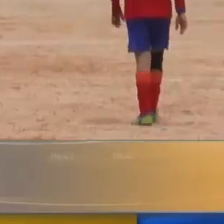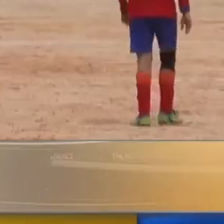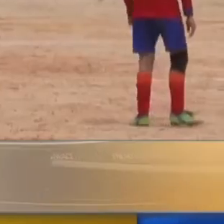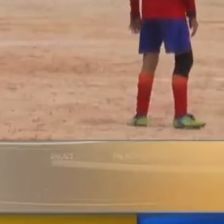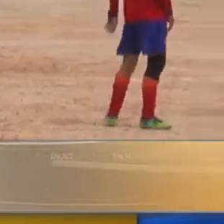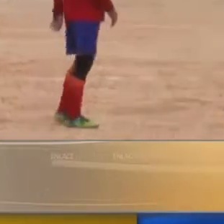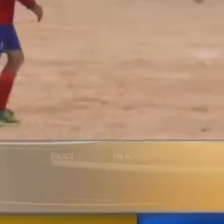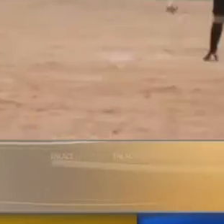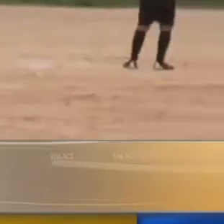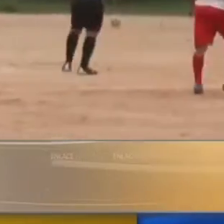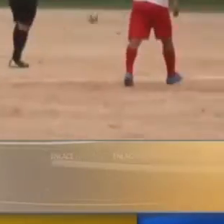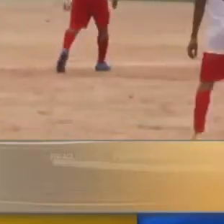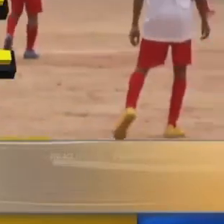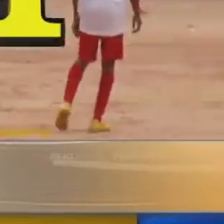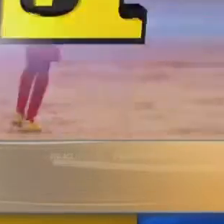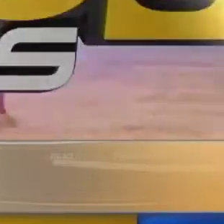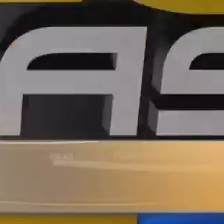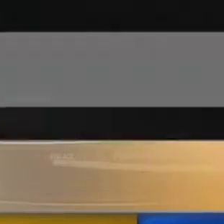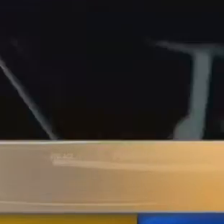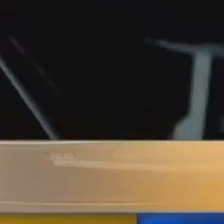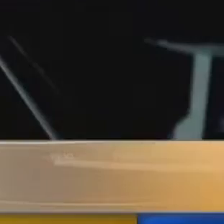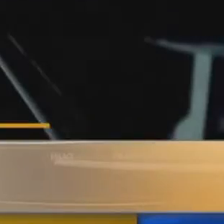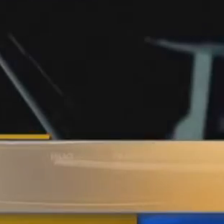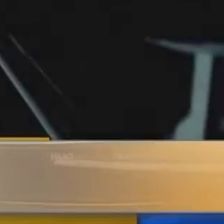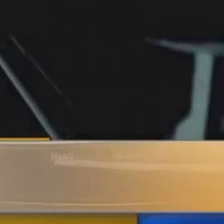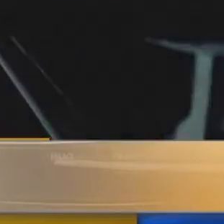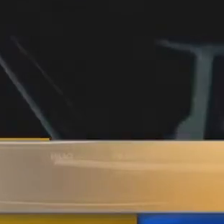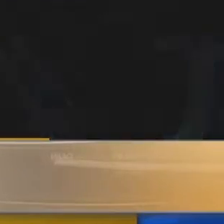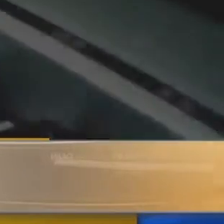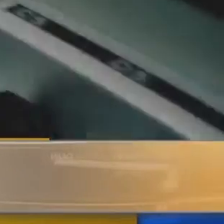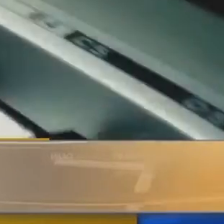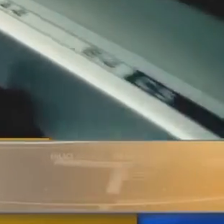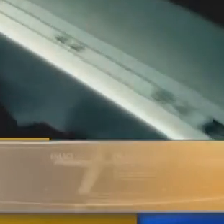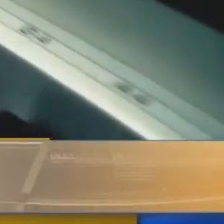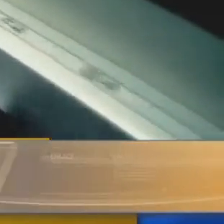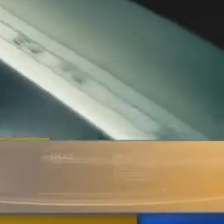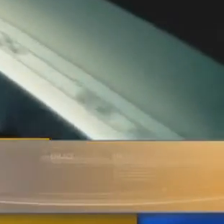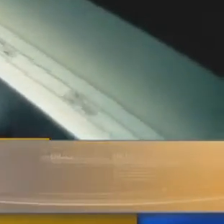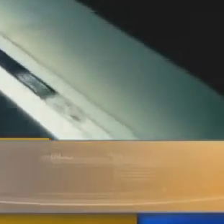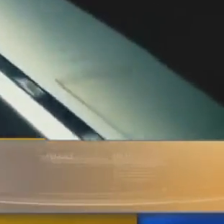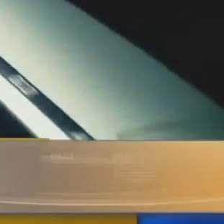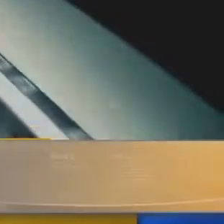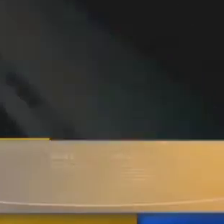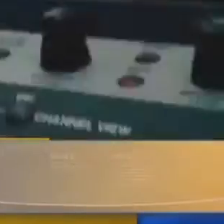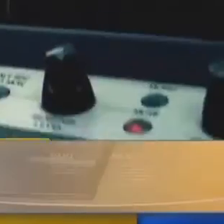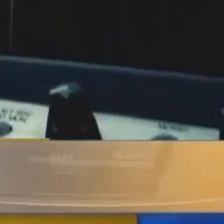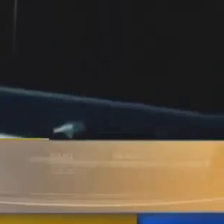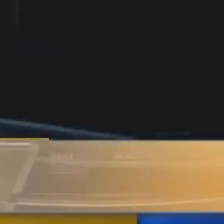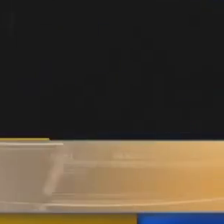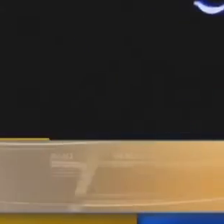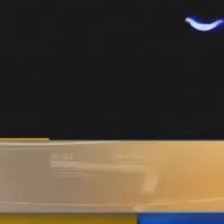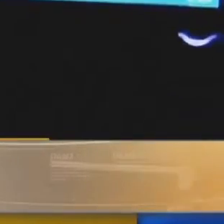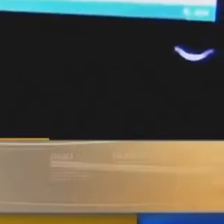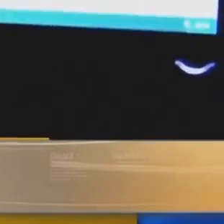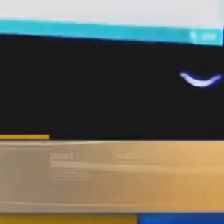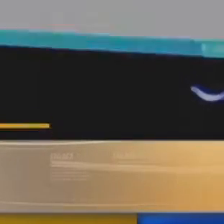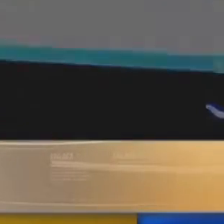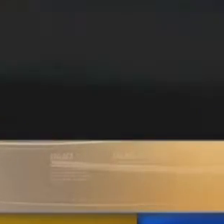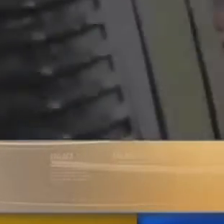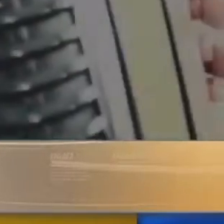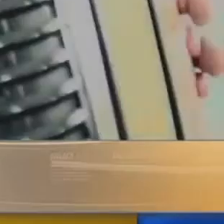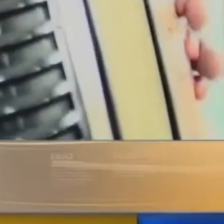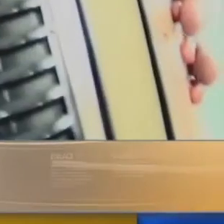Claras. Más de 40 equipos participarán del torneo. Y al cierre, el reconocido artista Goyo García prepara el lanzamiento de su próxima